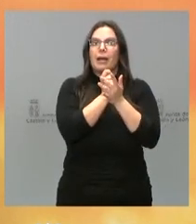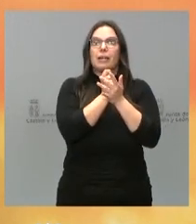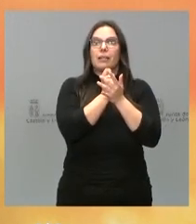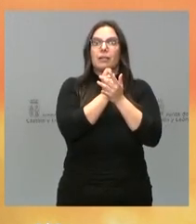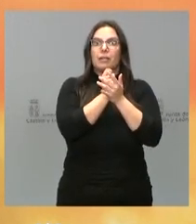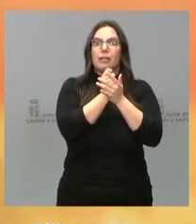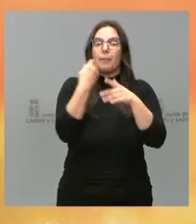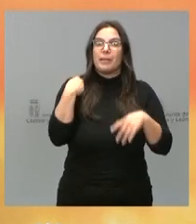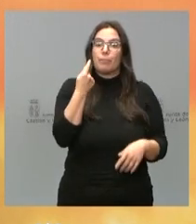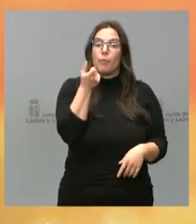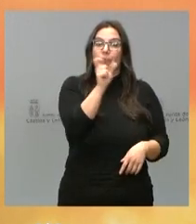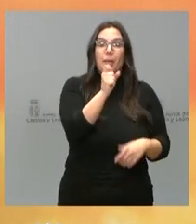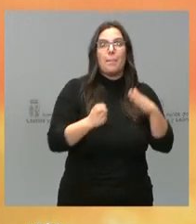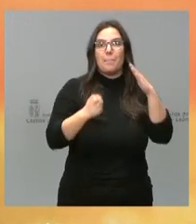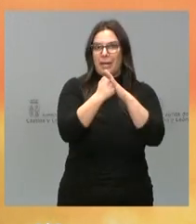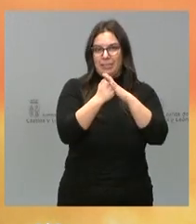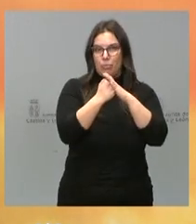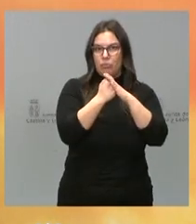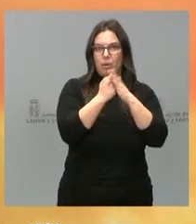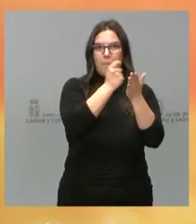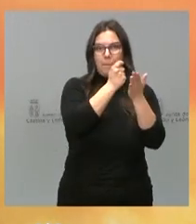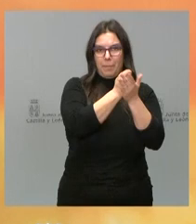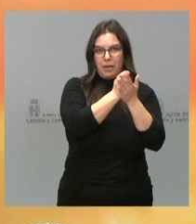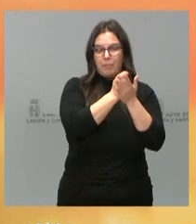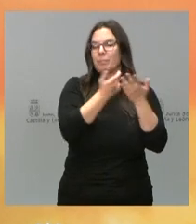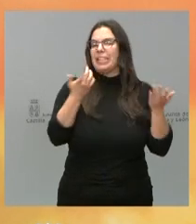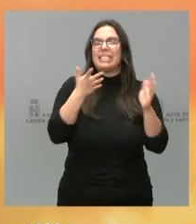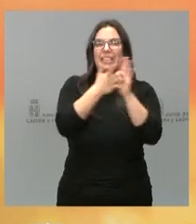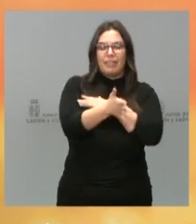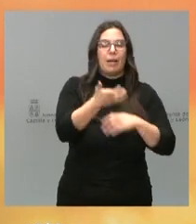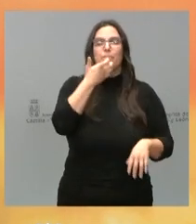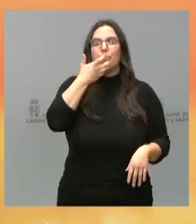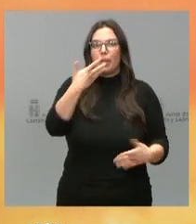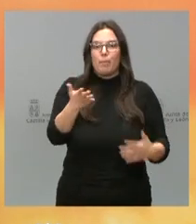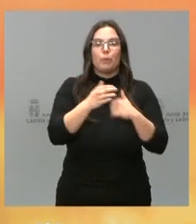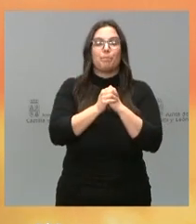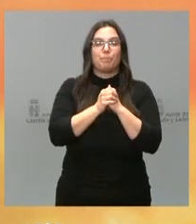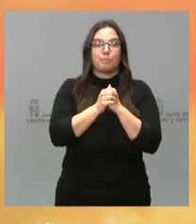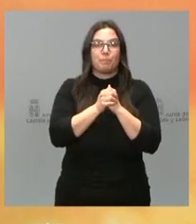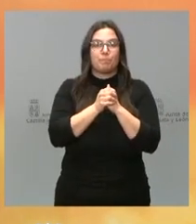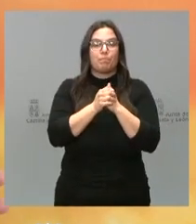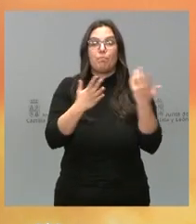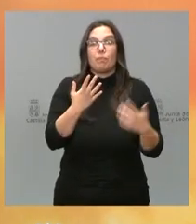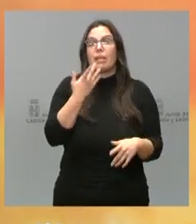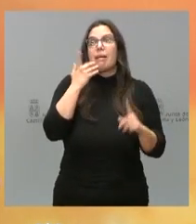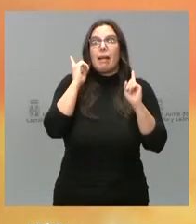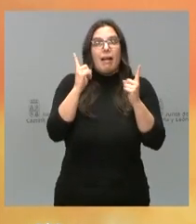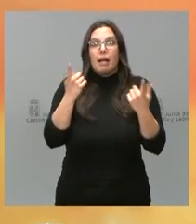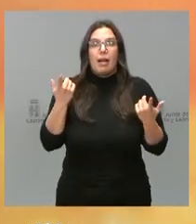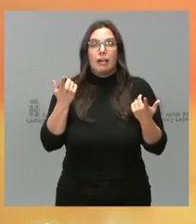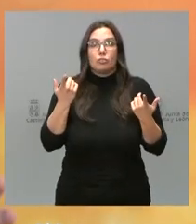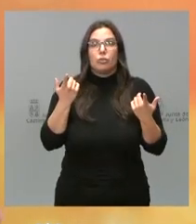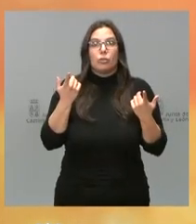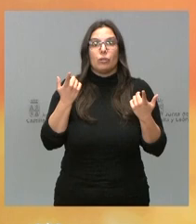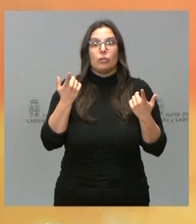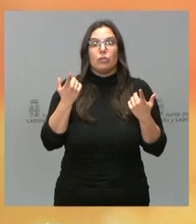el importe mayor que corresponda es decir por ejemplo en un en el